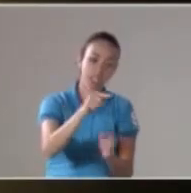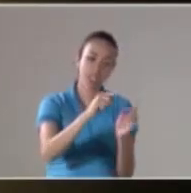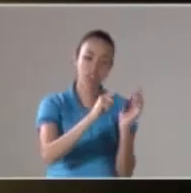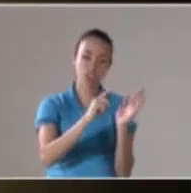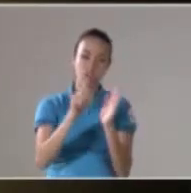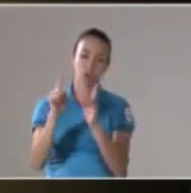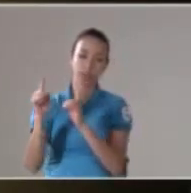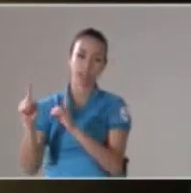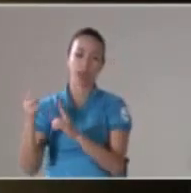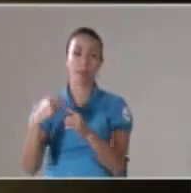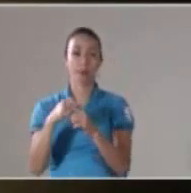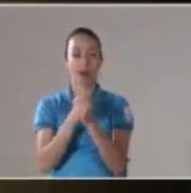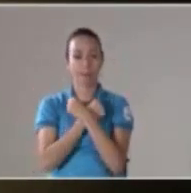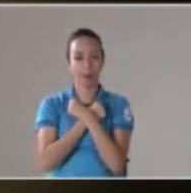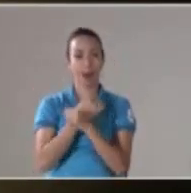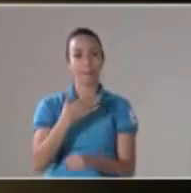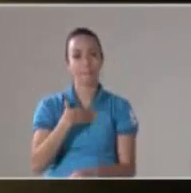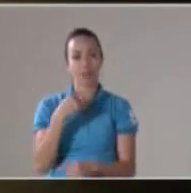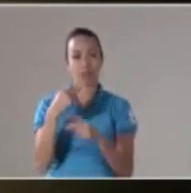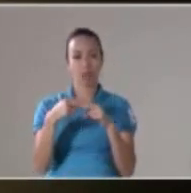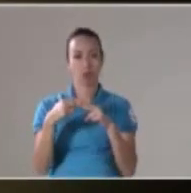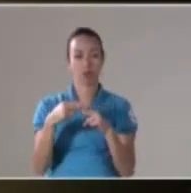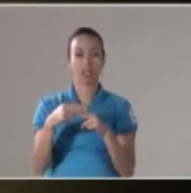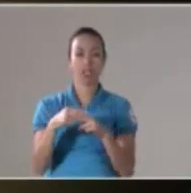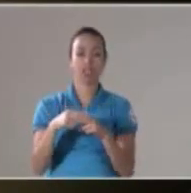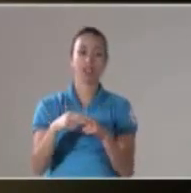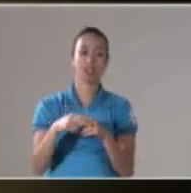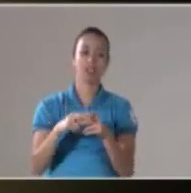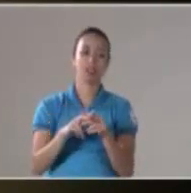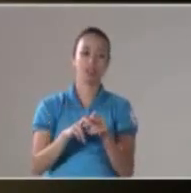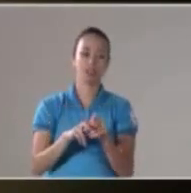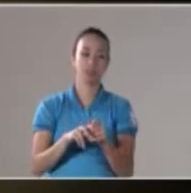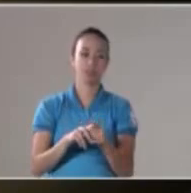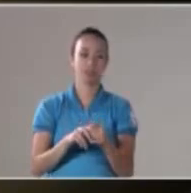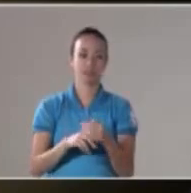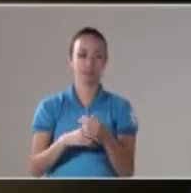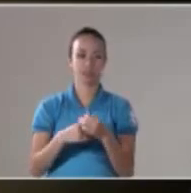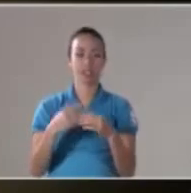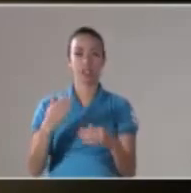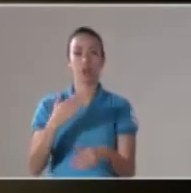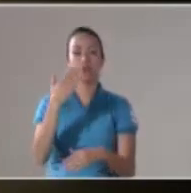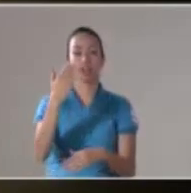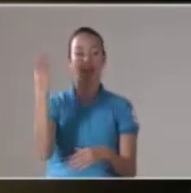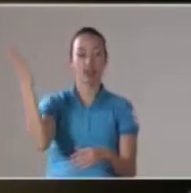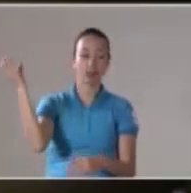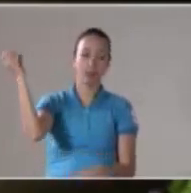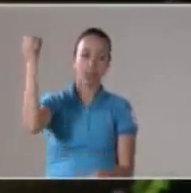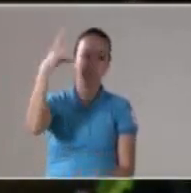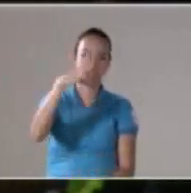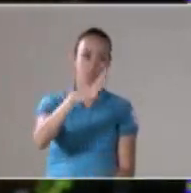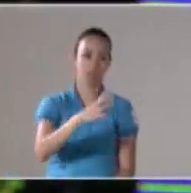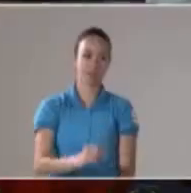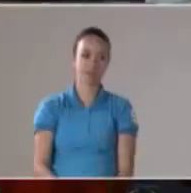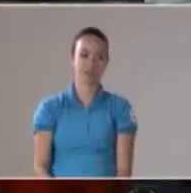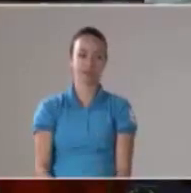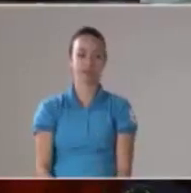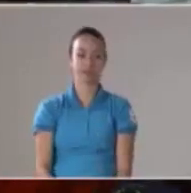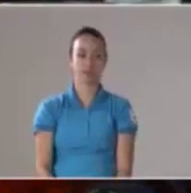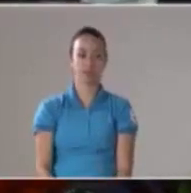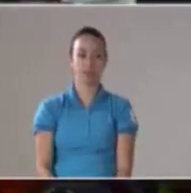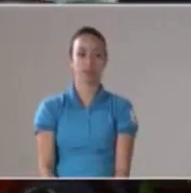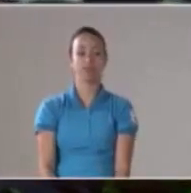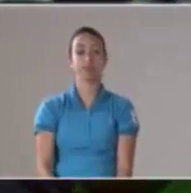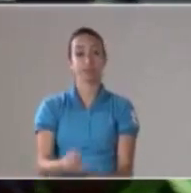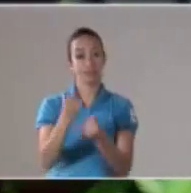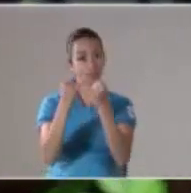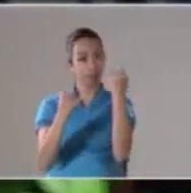nombre. Él hace las cosas por amor a mi nombre. Yo voy a hacer las cosas por amor a mi nombre y lo voy a bendecir. Vamos a orar